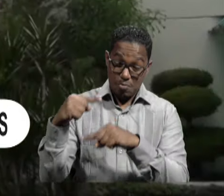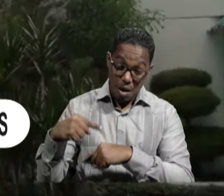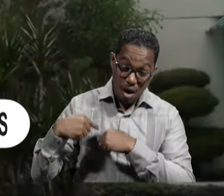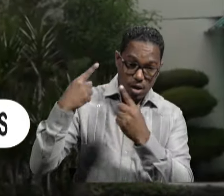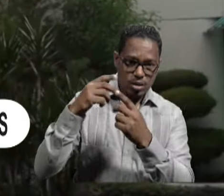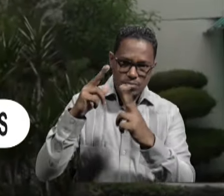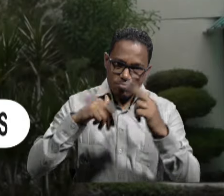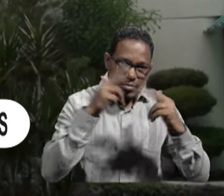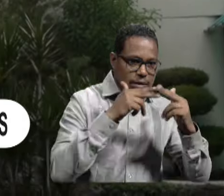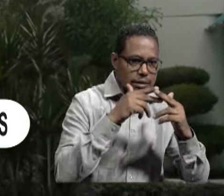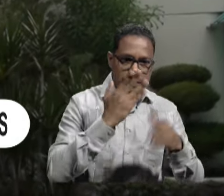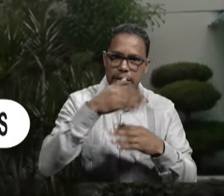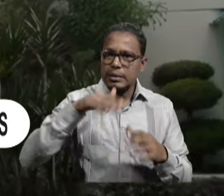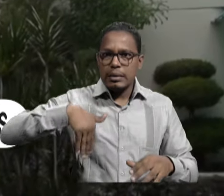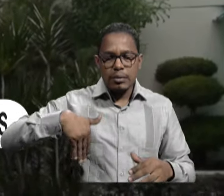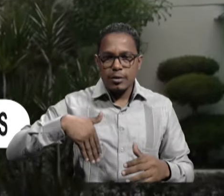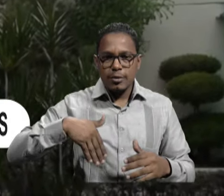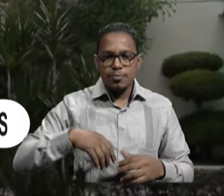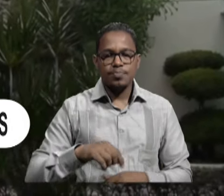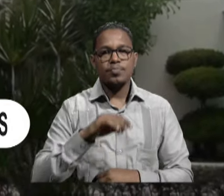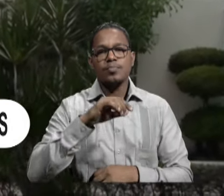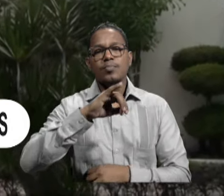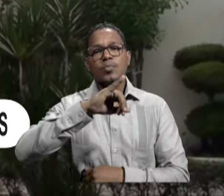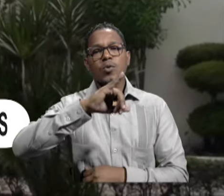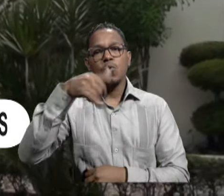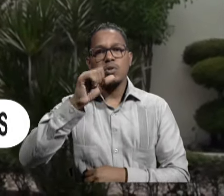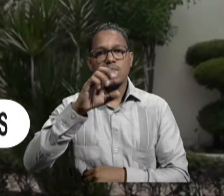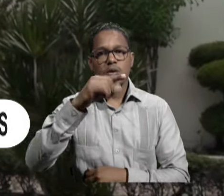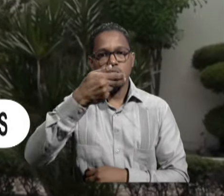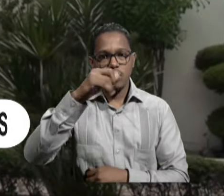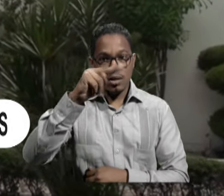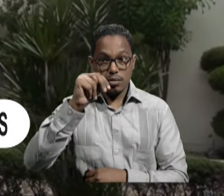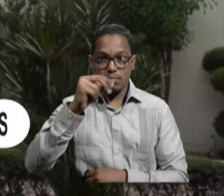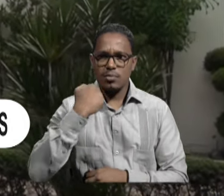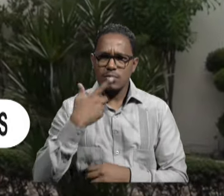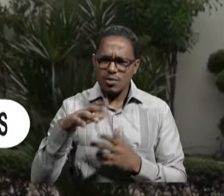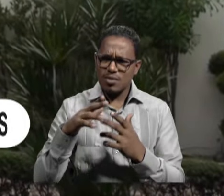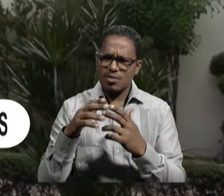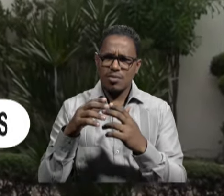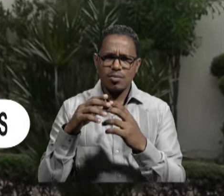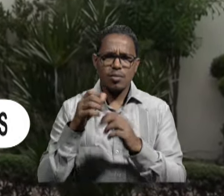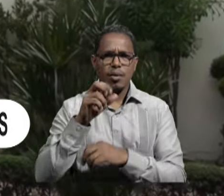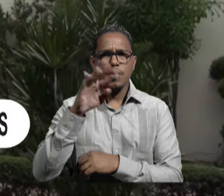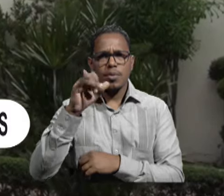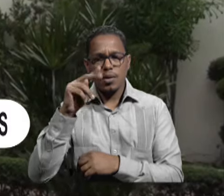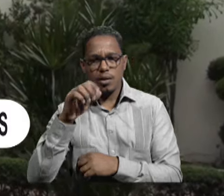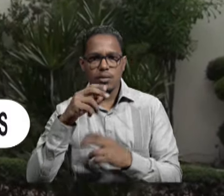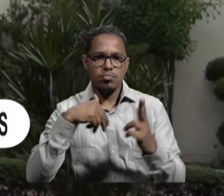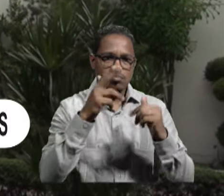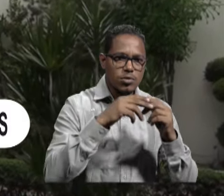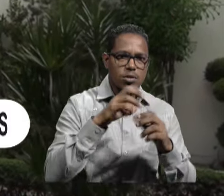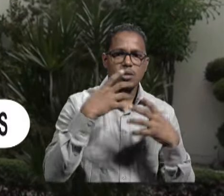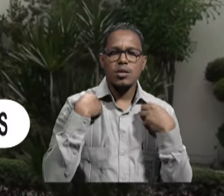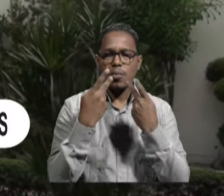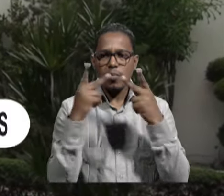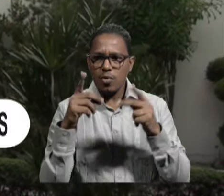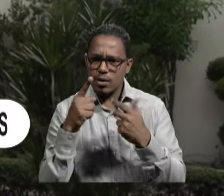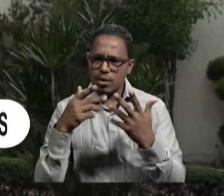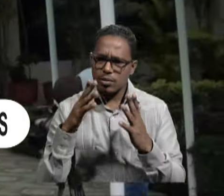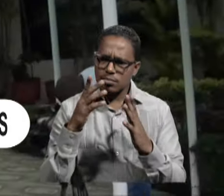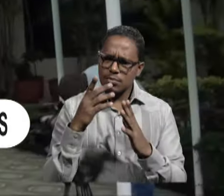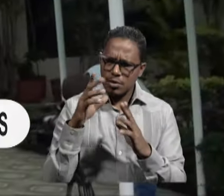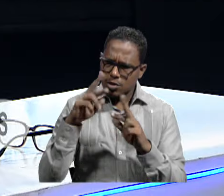Puello salió muy esperanzado de una reunión con autoridades del Ministerio de Viviendas y Edificaciones, Salud Pública y el Servicio Nacional de Salud. Ojalá que sí,